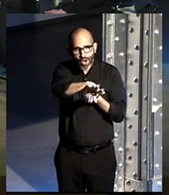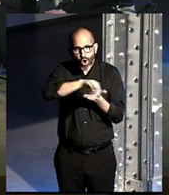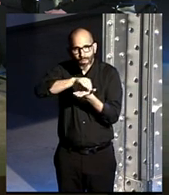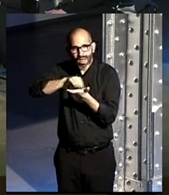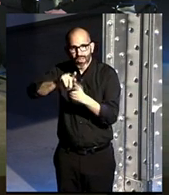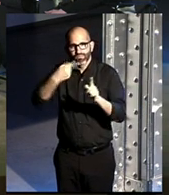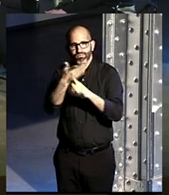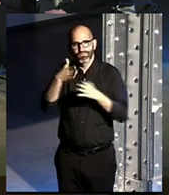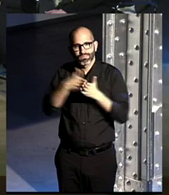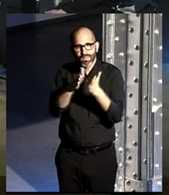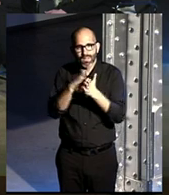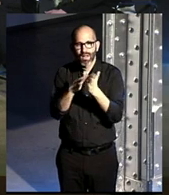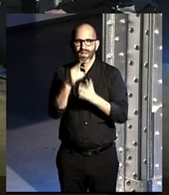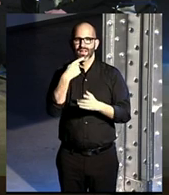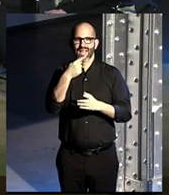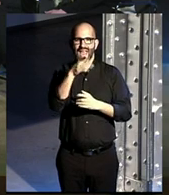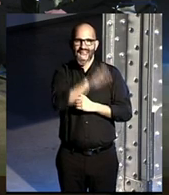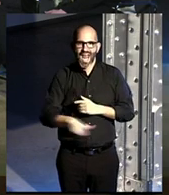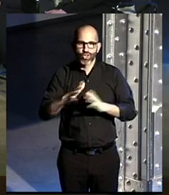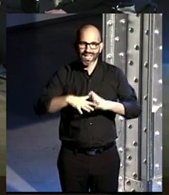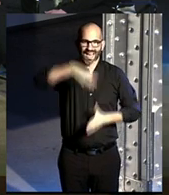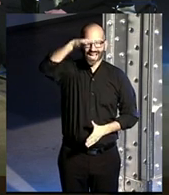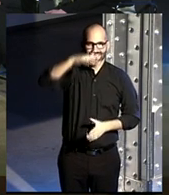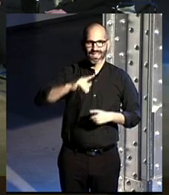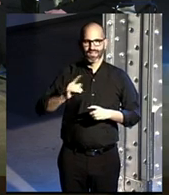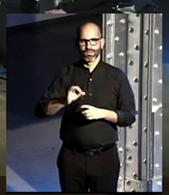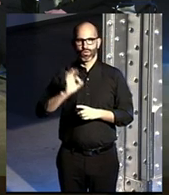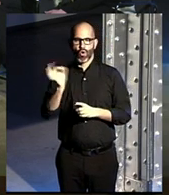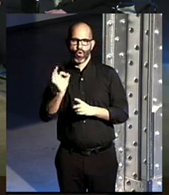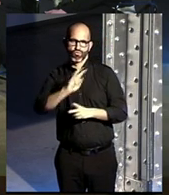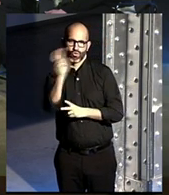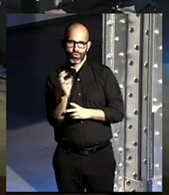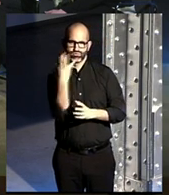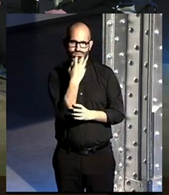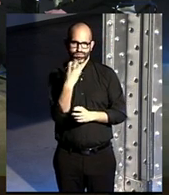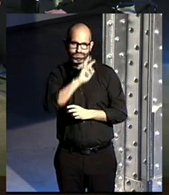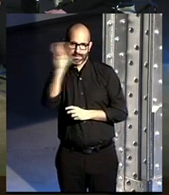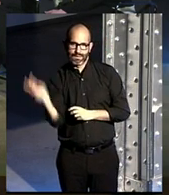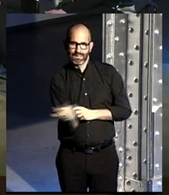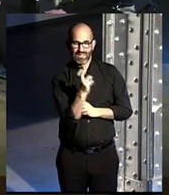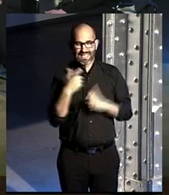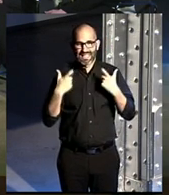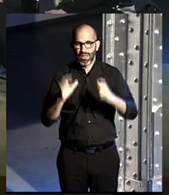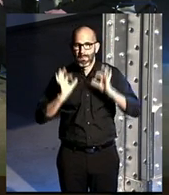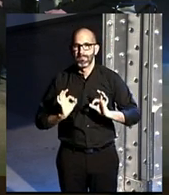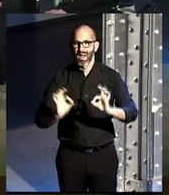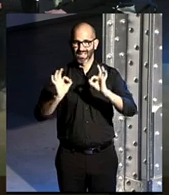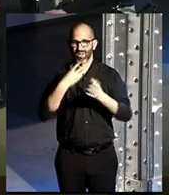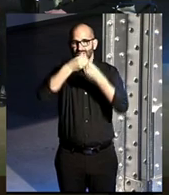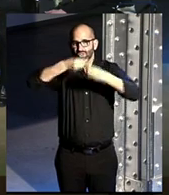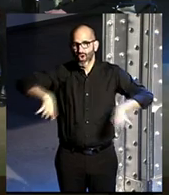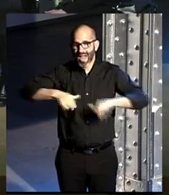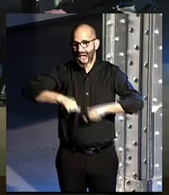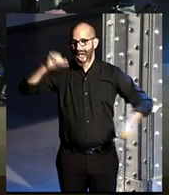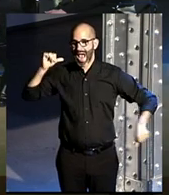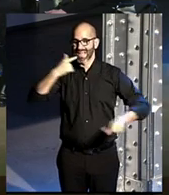Marte, Stalin y Enanos Gigantes, publicado en Palabristas, que es una selección particular con historias que no se habían traducido antes